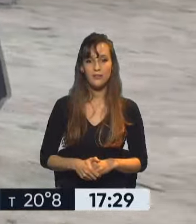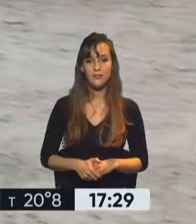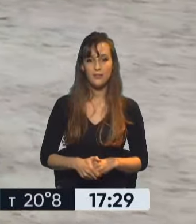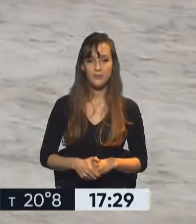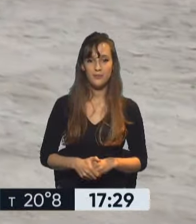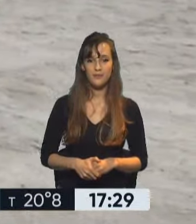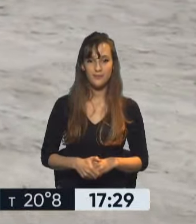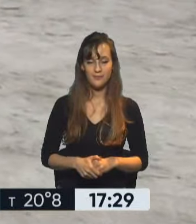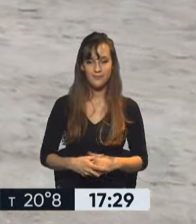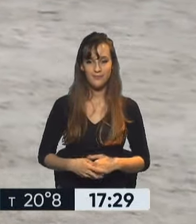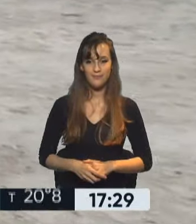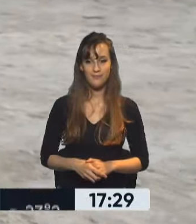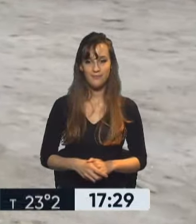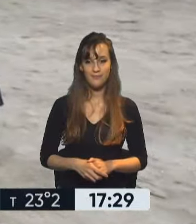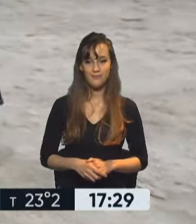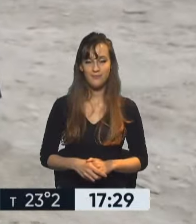partió.